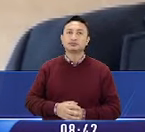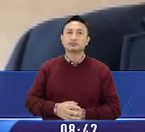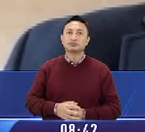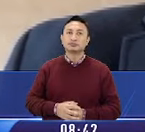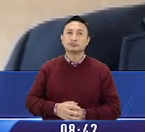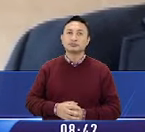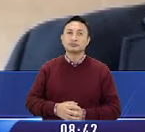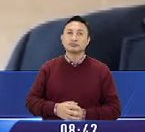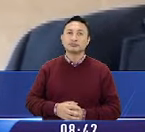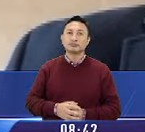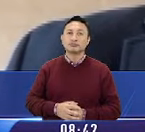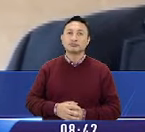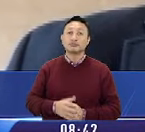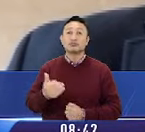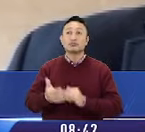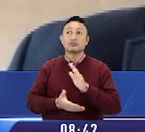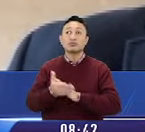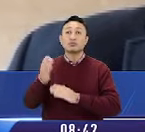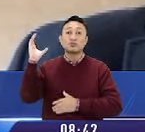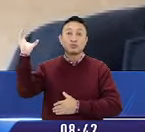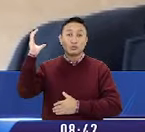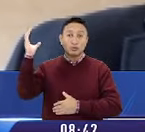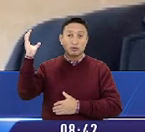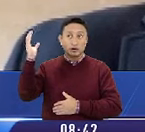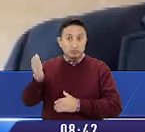y no hacia Colombia. Entonces hubo